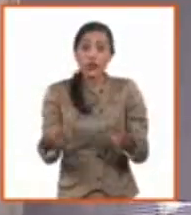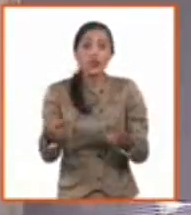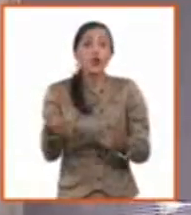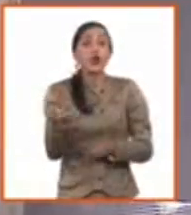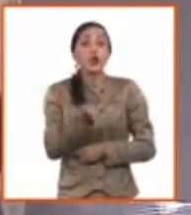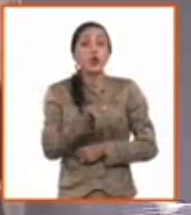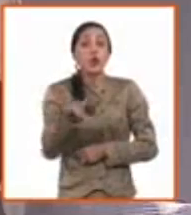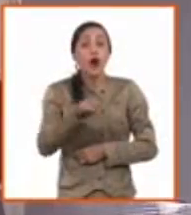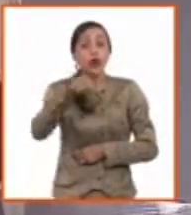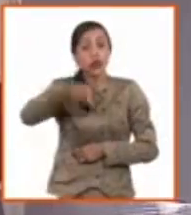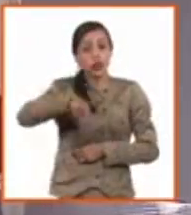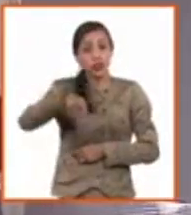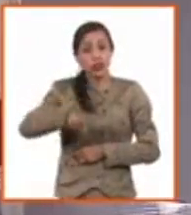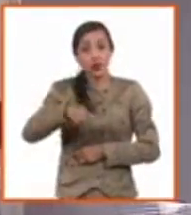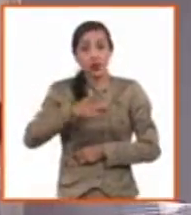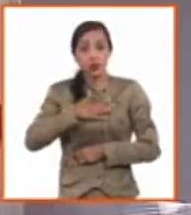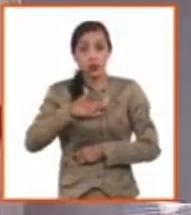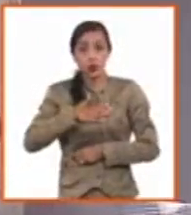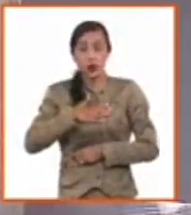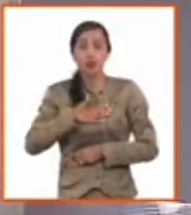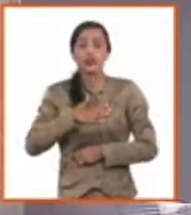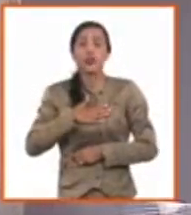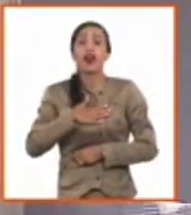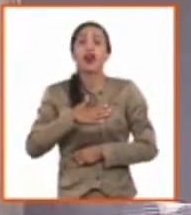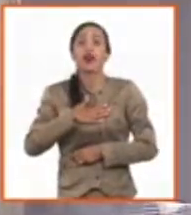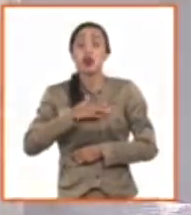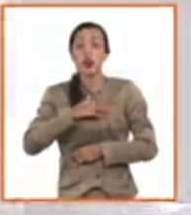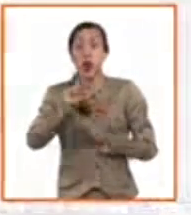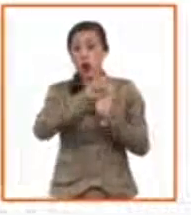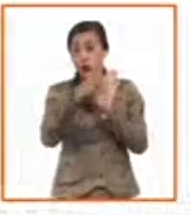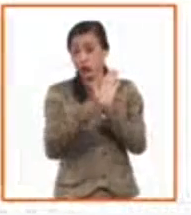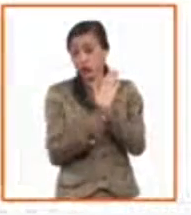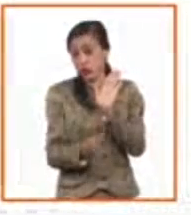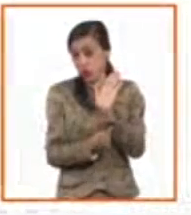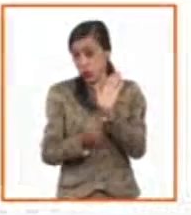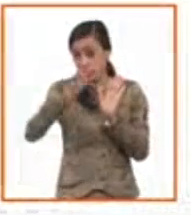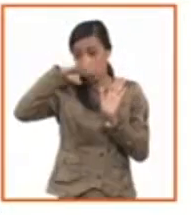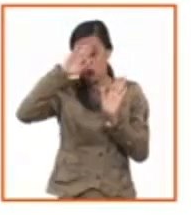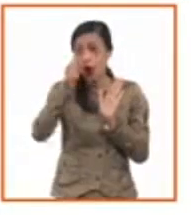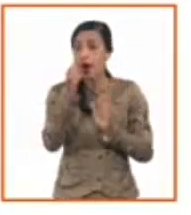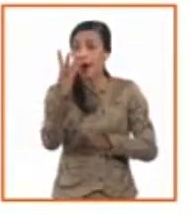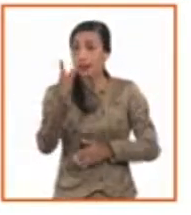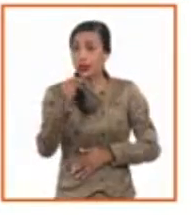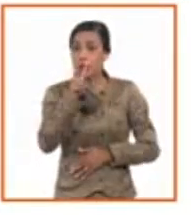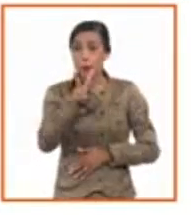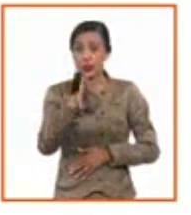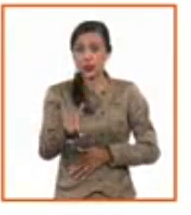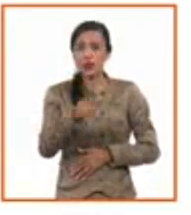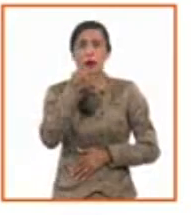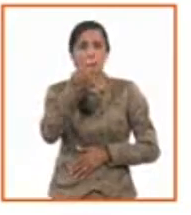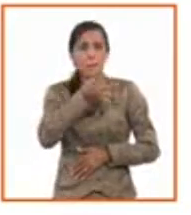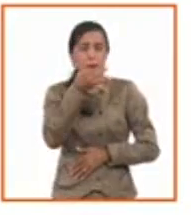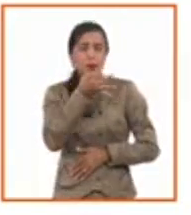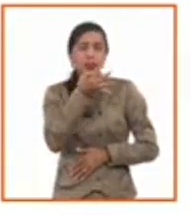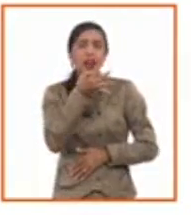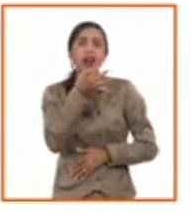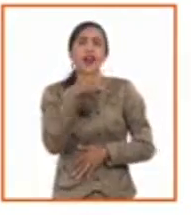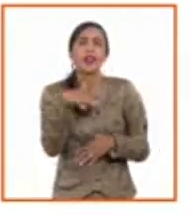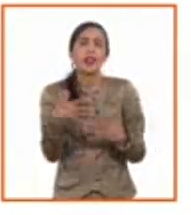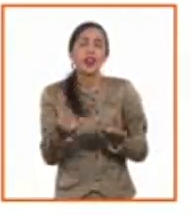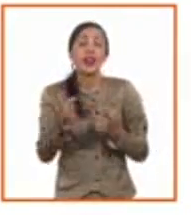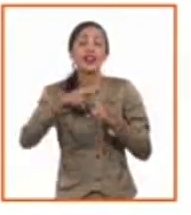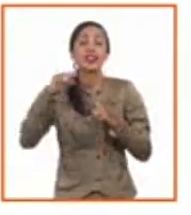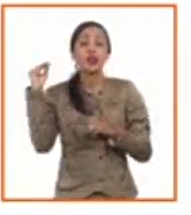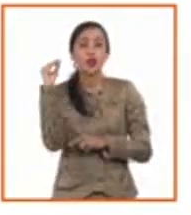desde la actualización de nuestra carta magna en el artículo 21 se empieza a hablar de la introducción